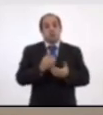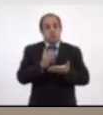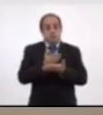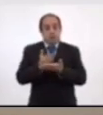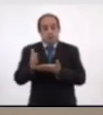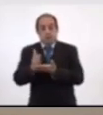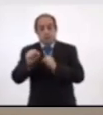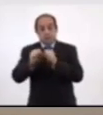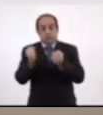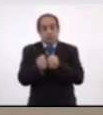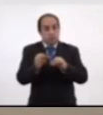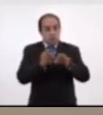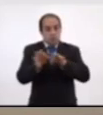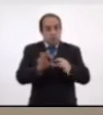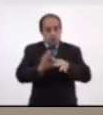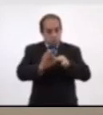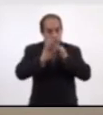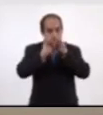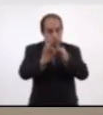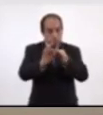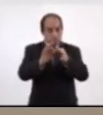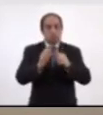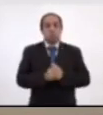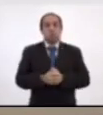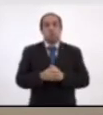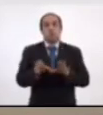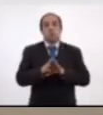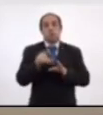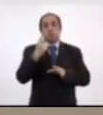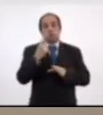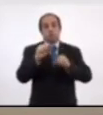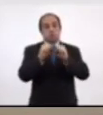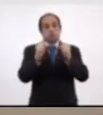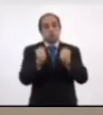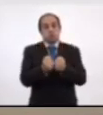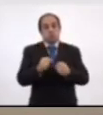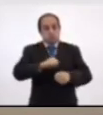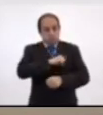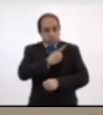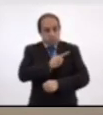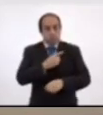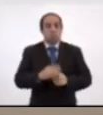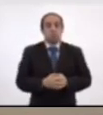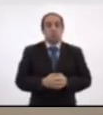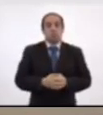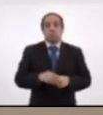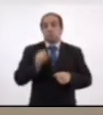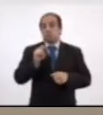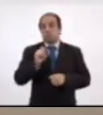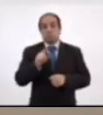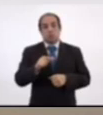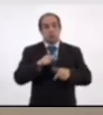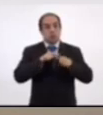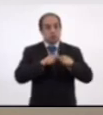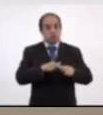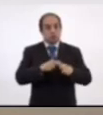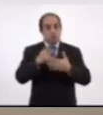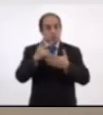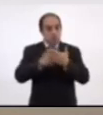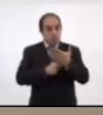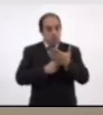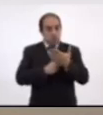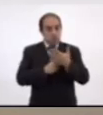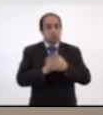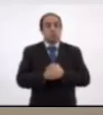operara de manera unificada, como un solo sistema de salud. También vamos a continuar con una estrategia que además